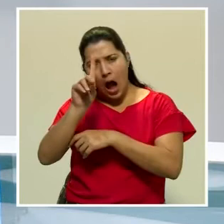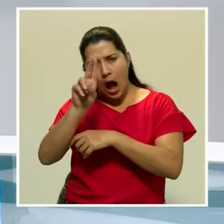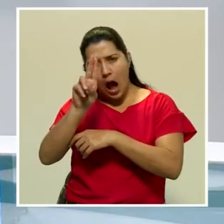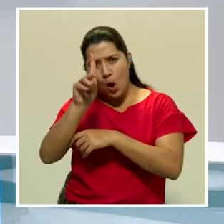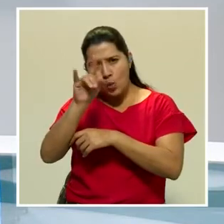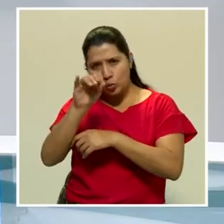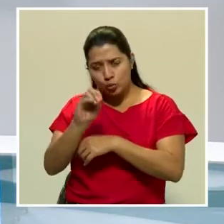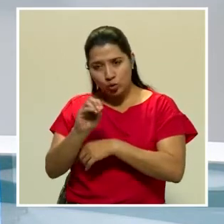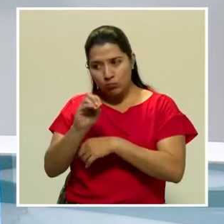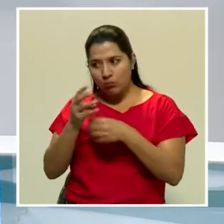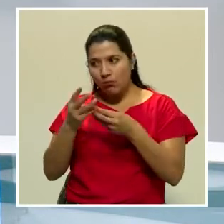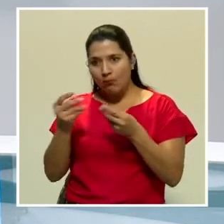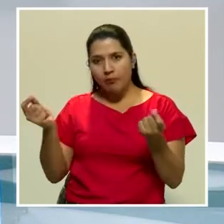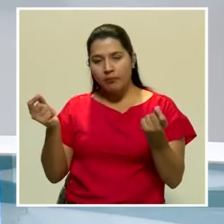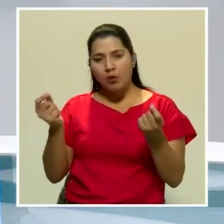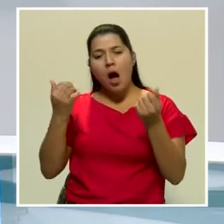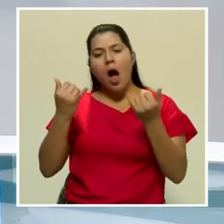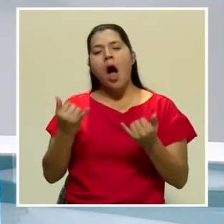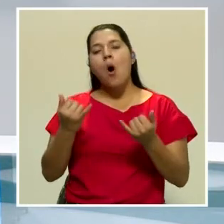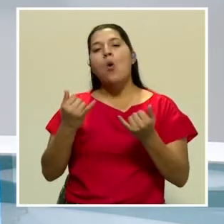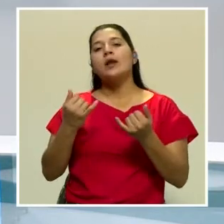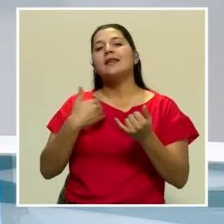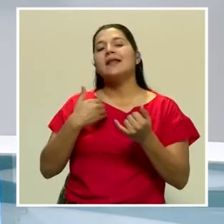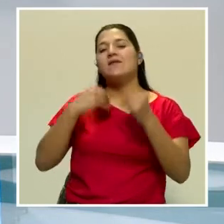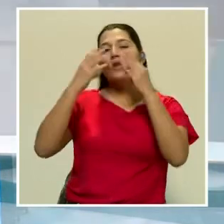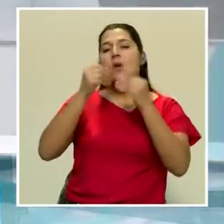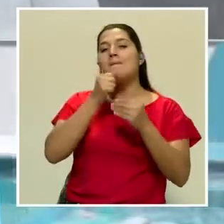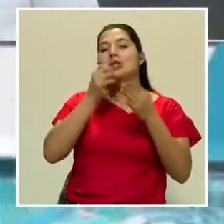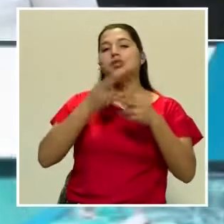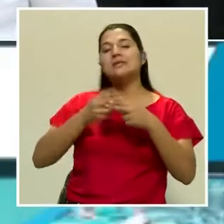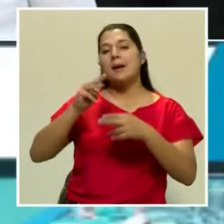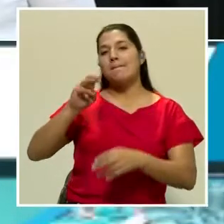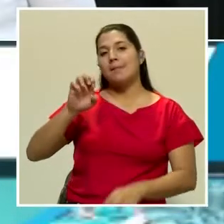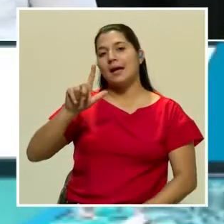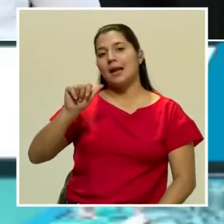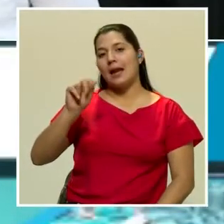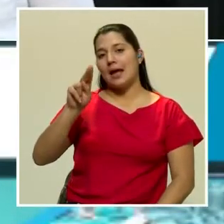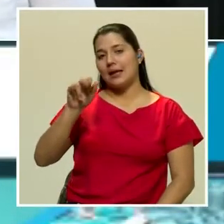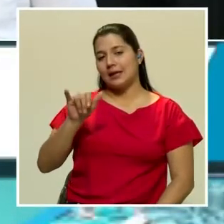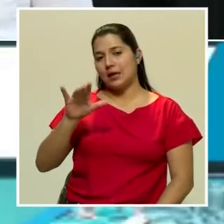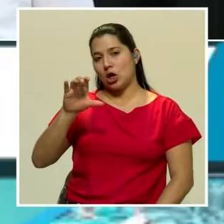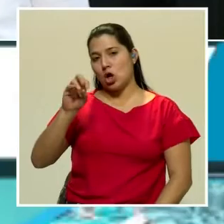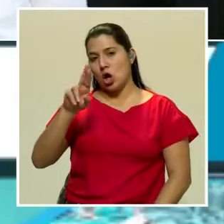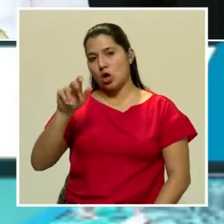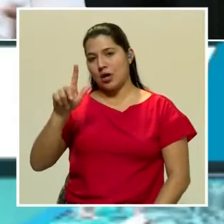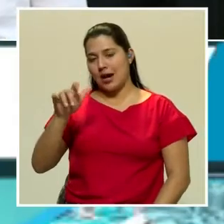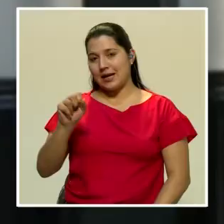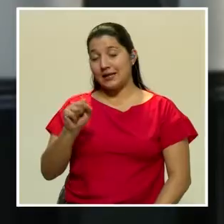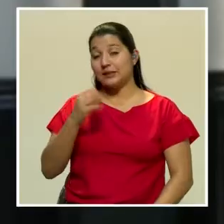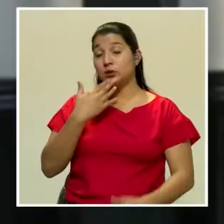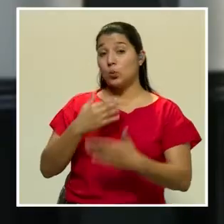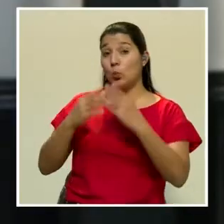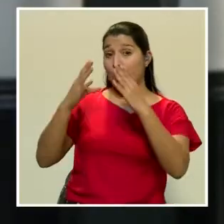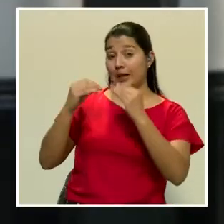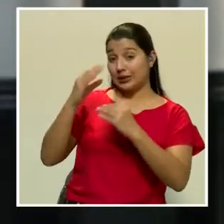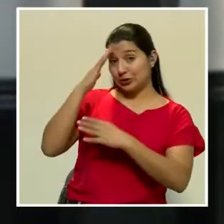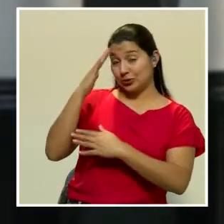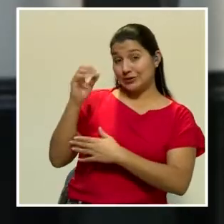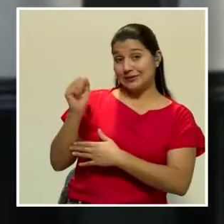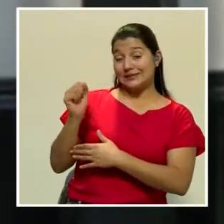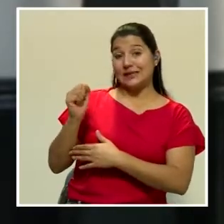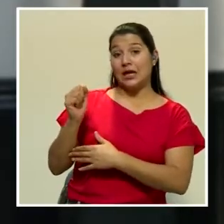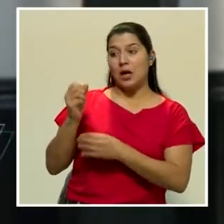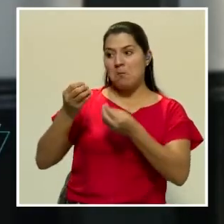la periodista Melanie Corrales. Adelante, Melanie. Hola, ¿qué tal? Muy buenas noches. Por supuesto que